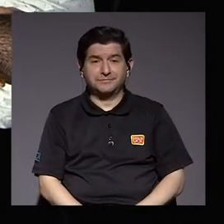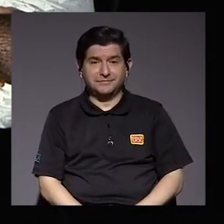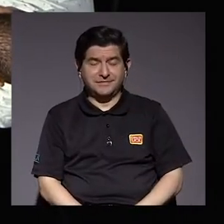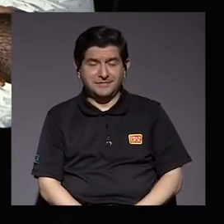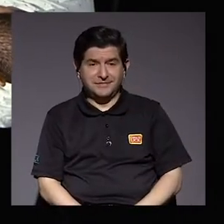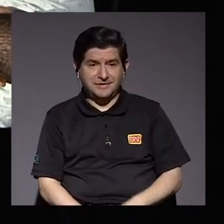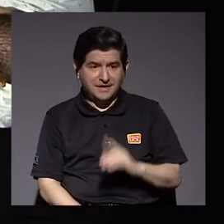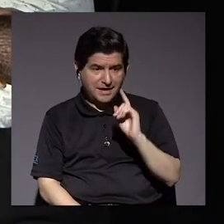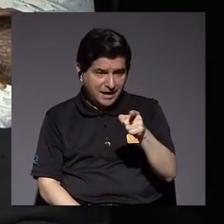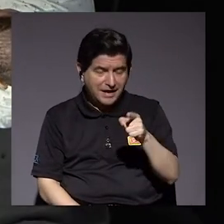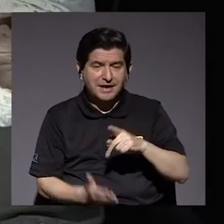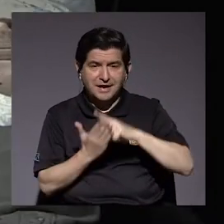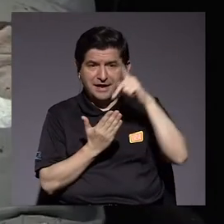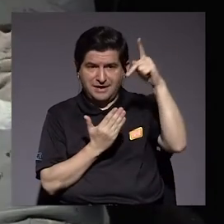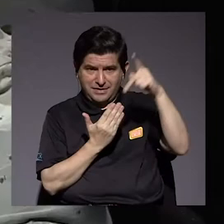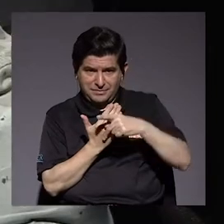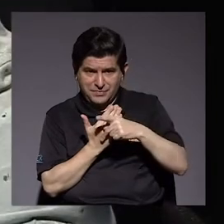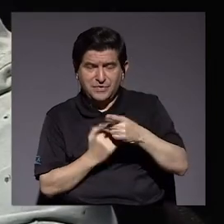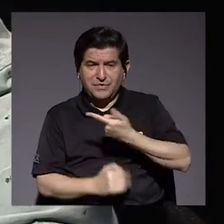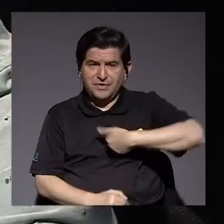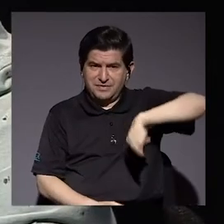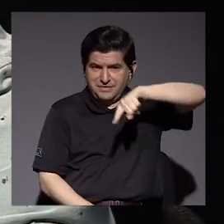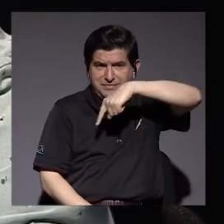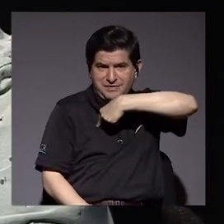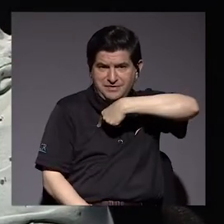acá el programa que nosotros